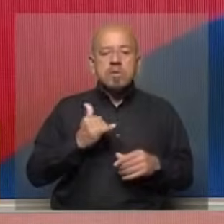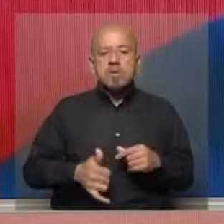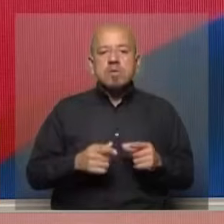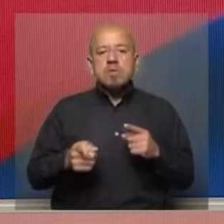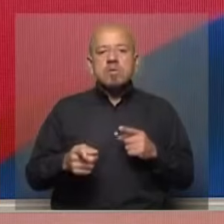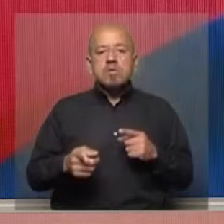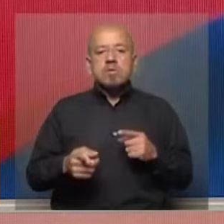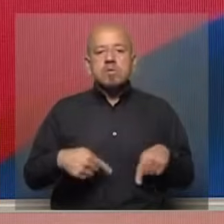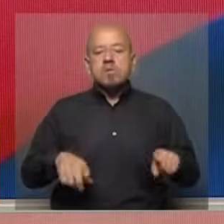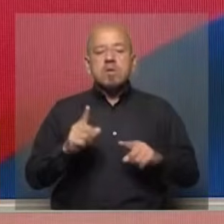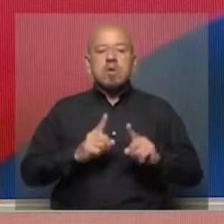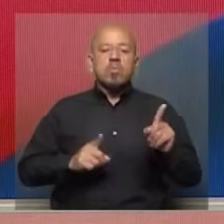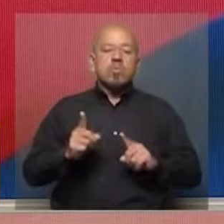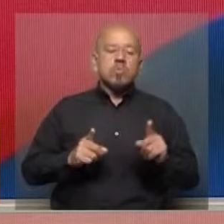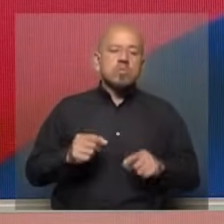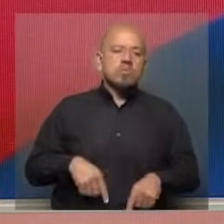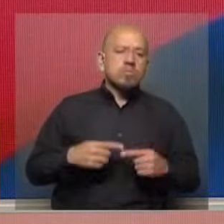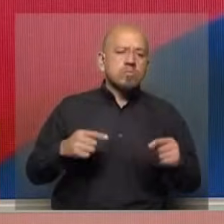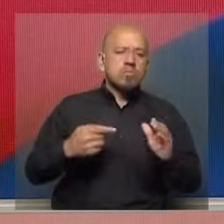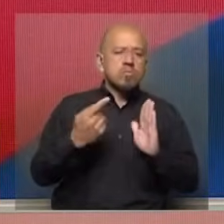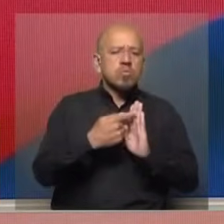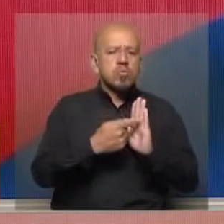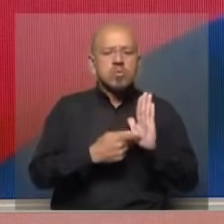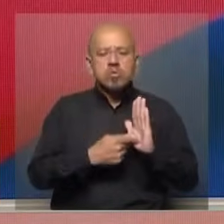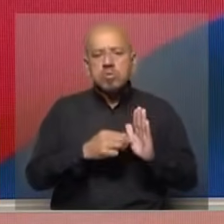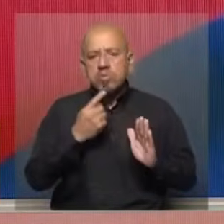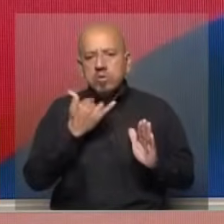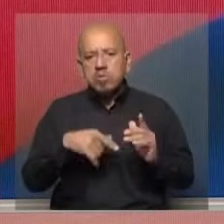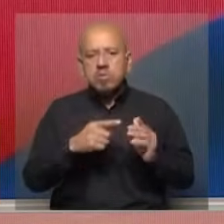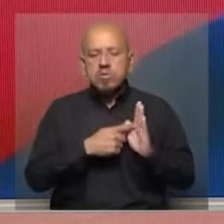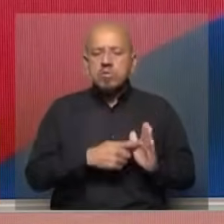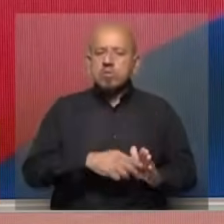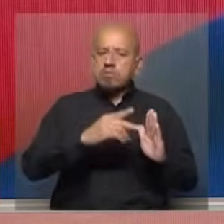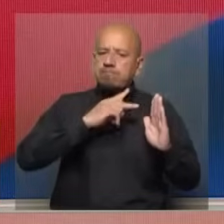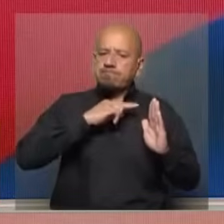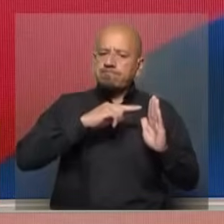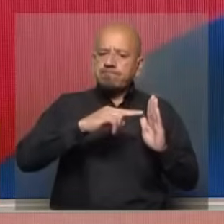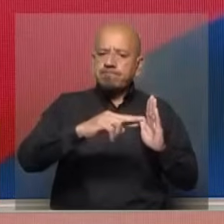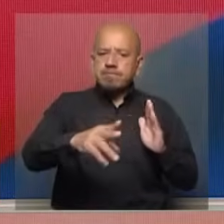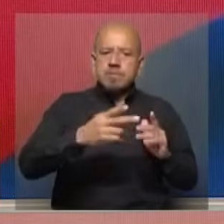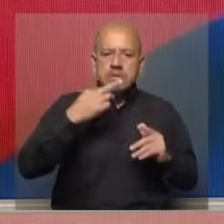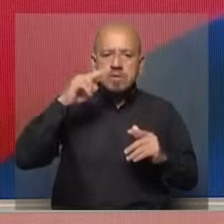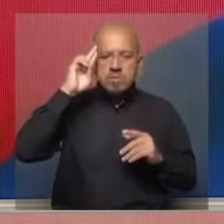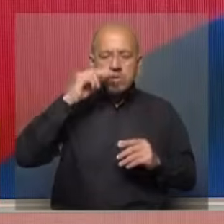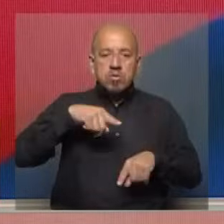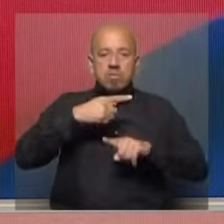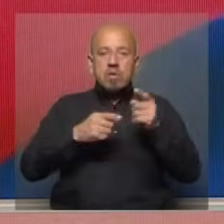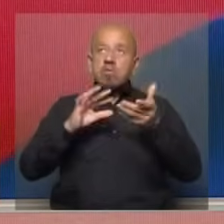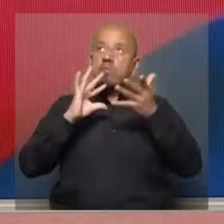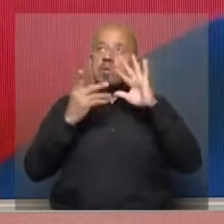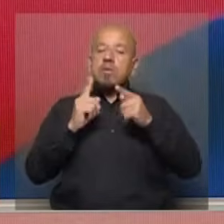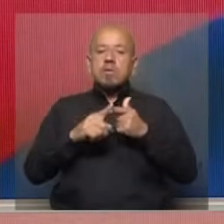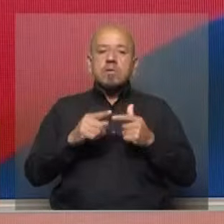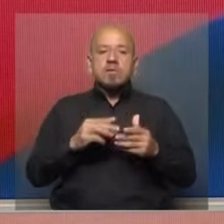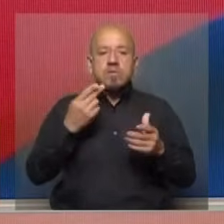tiene que tener algunas cuestiones muy presentes. Primero, la sostenibilidad, o sea, el respeto al ambiente. Y